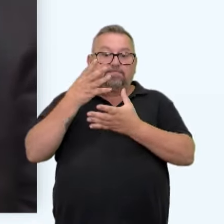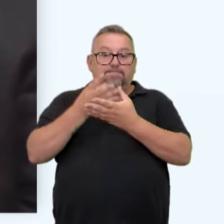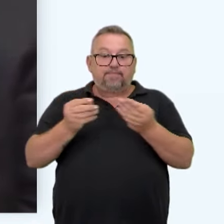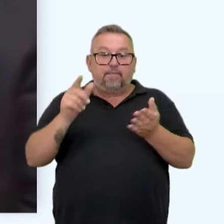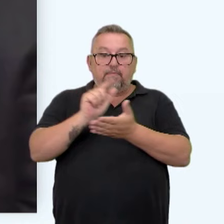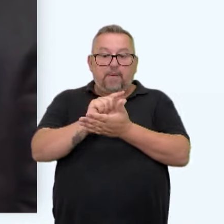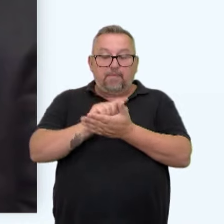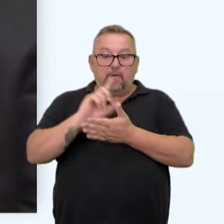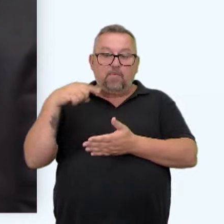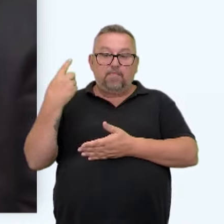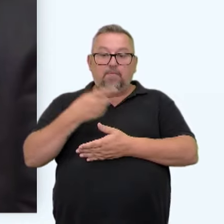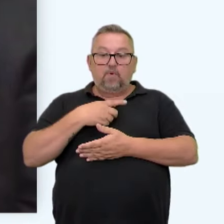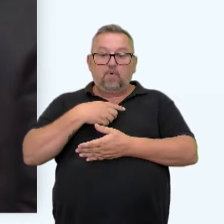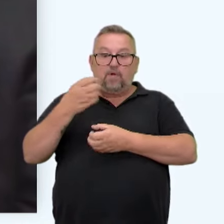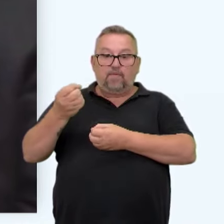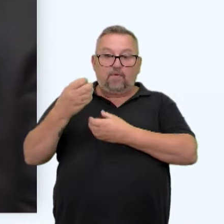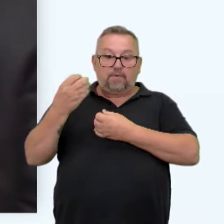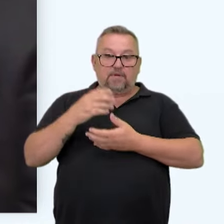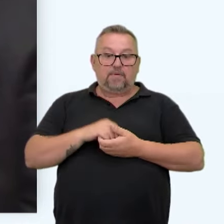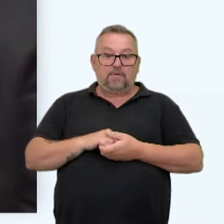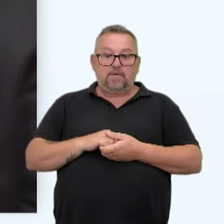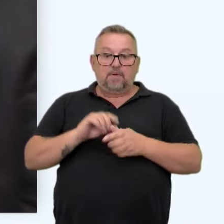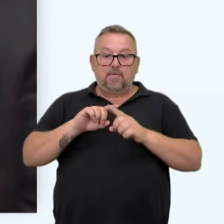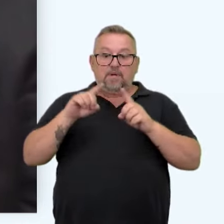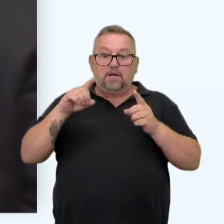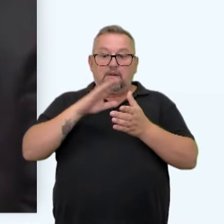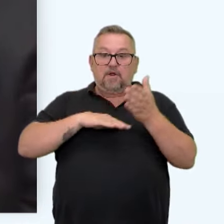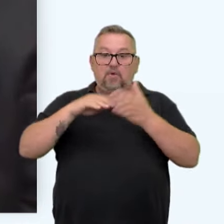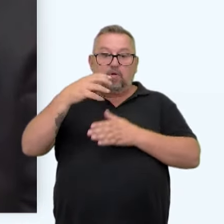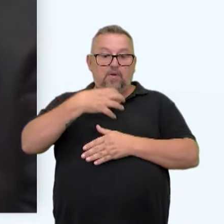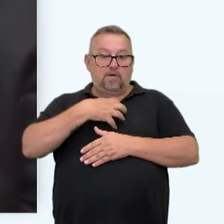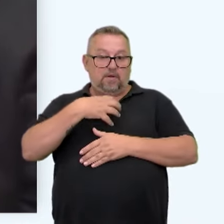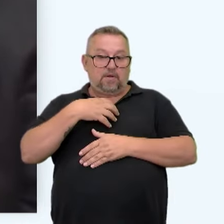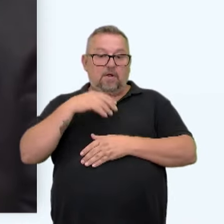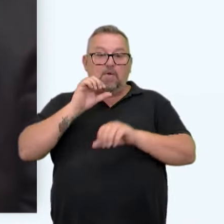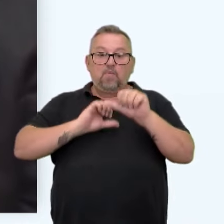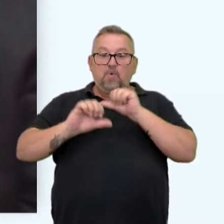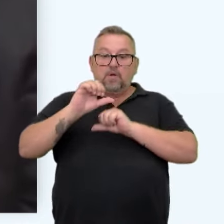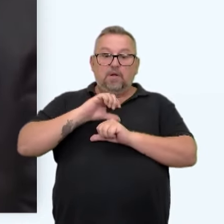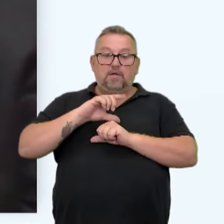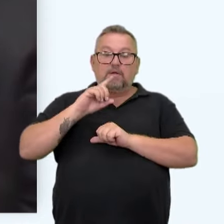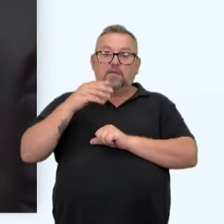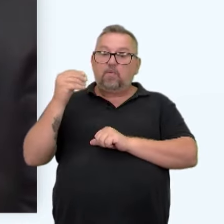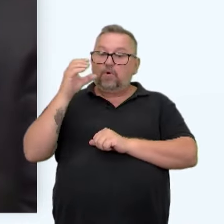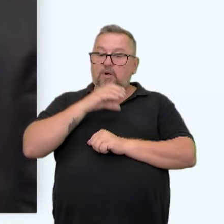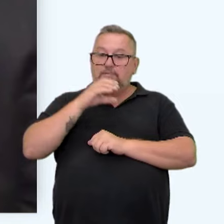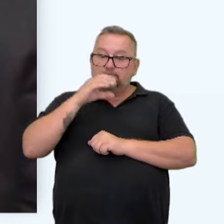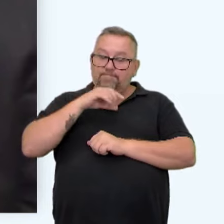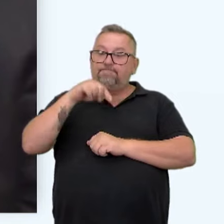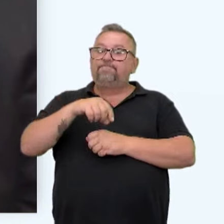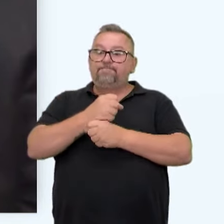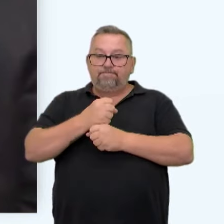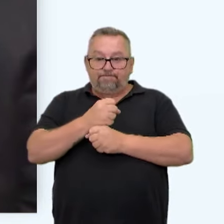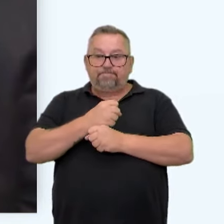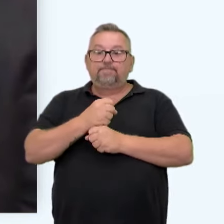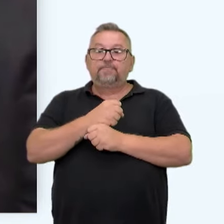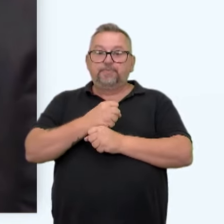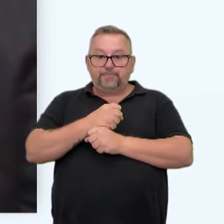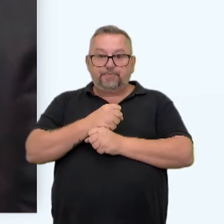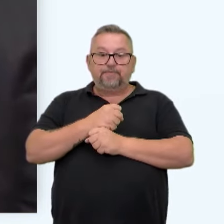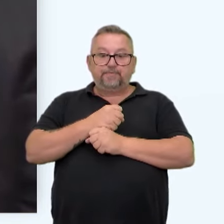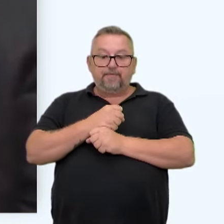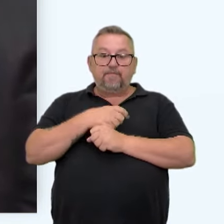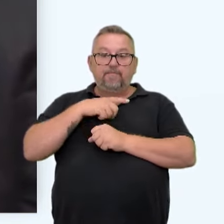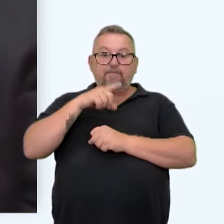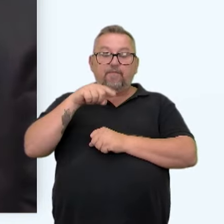papel para los medios de información. Pero de todas maneras, aunque el cambio se está dando muy aceleradamente en este año y el